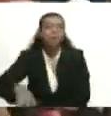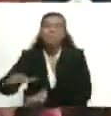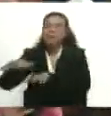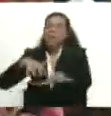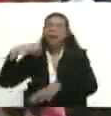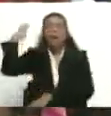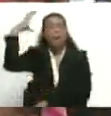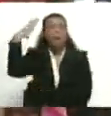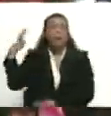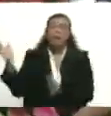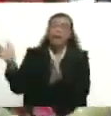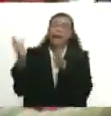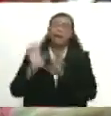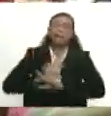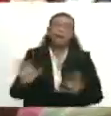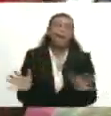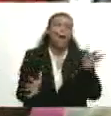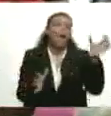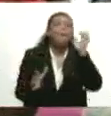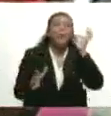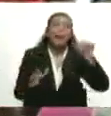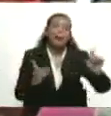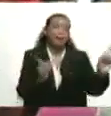de Caricuao?